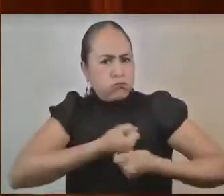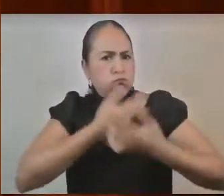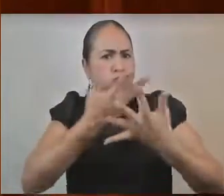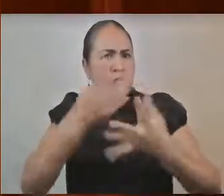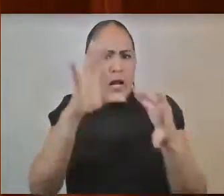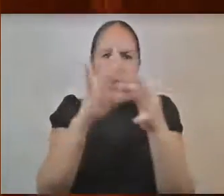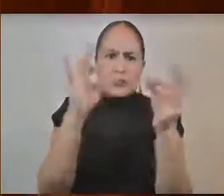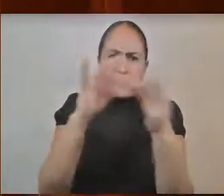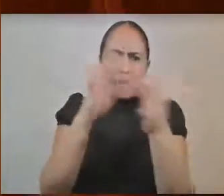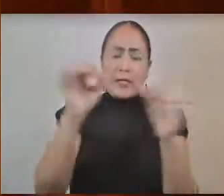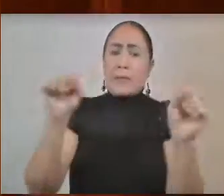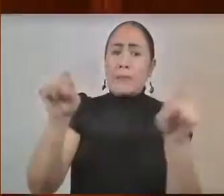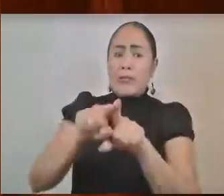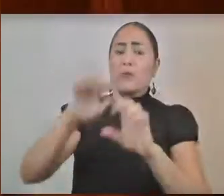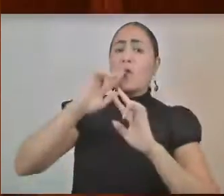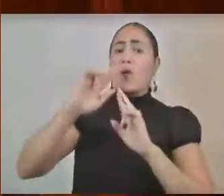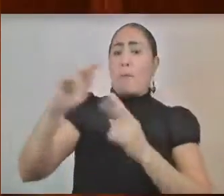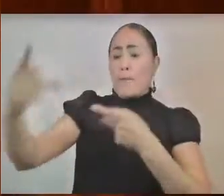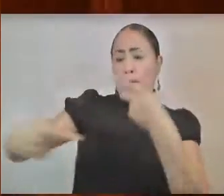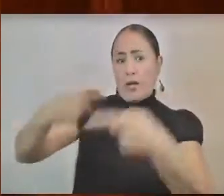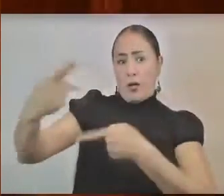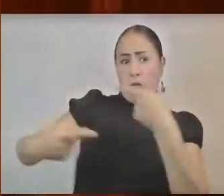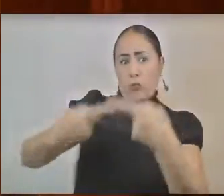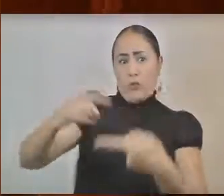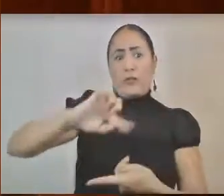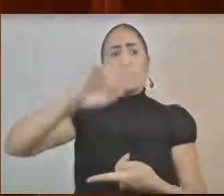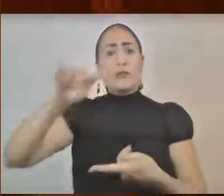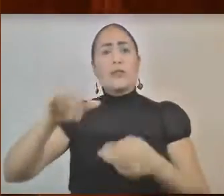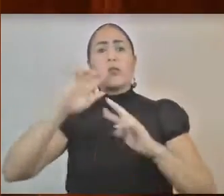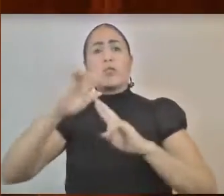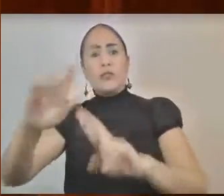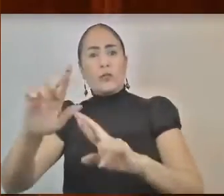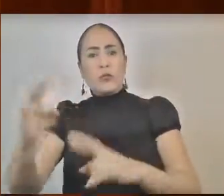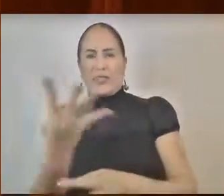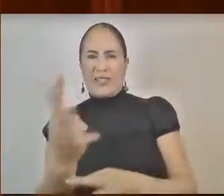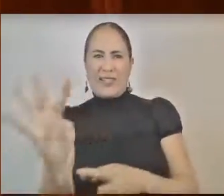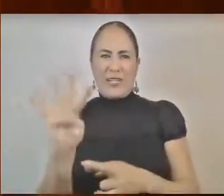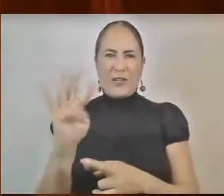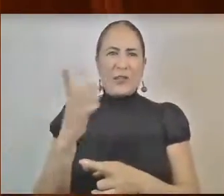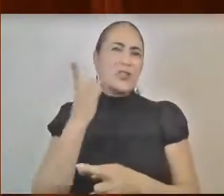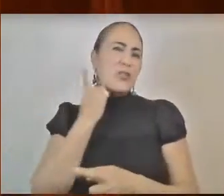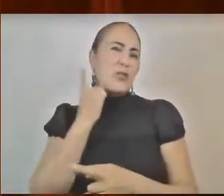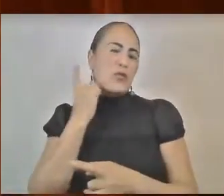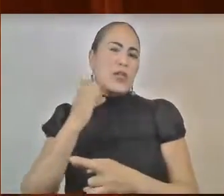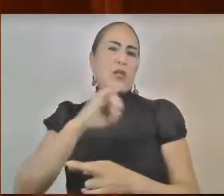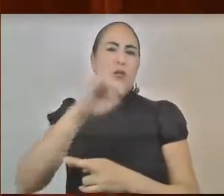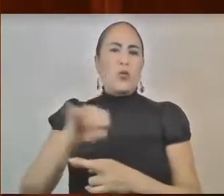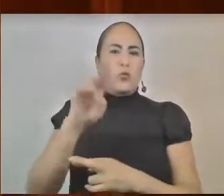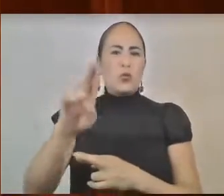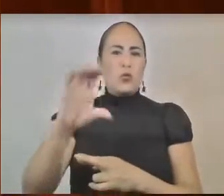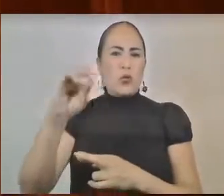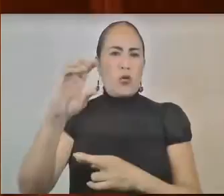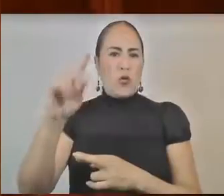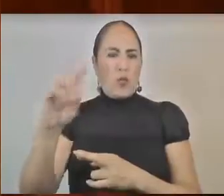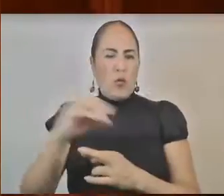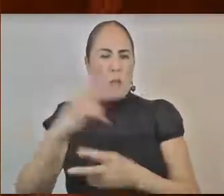dieron respuestas a las preguntas que les formularon los diputados integrantes de la Junta de Coordinación Política.